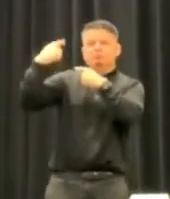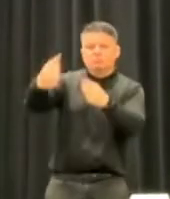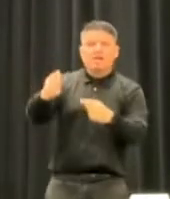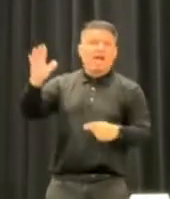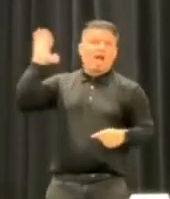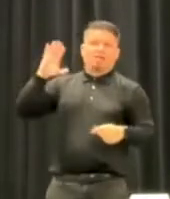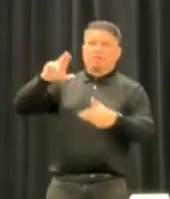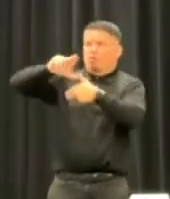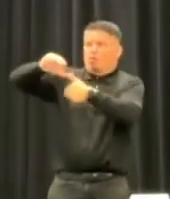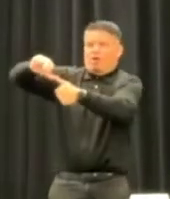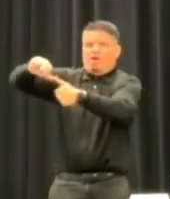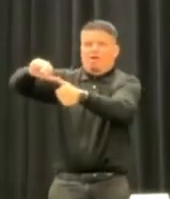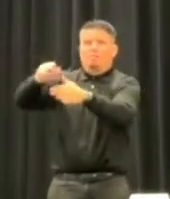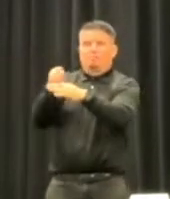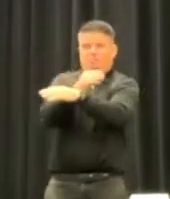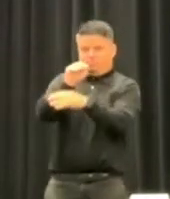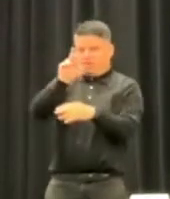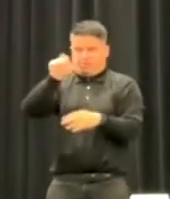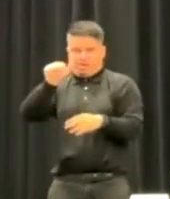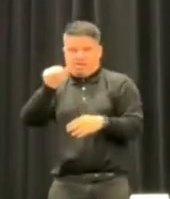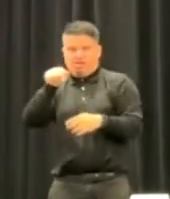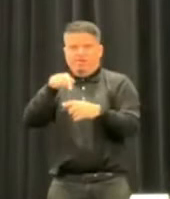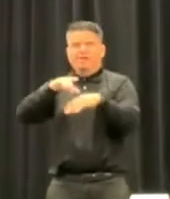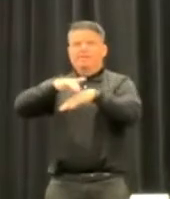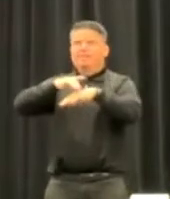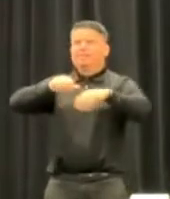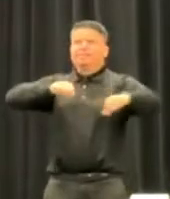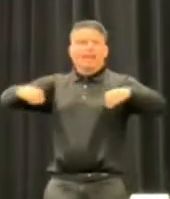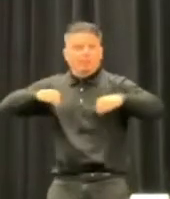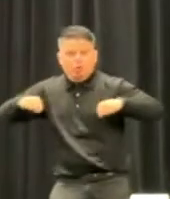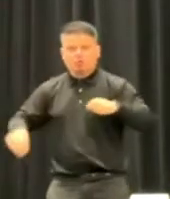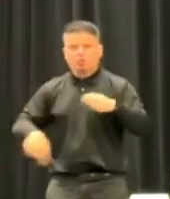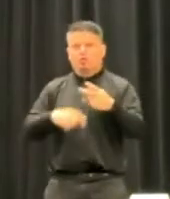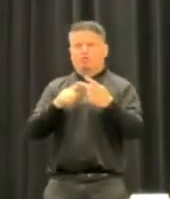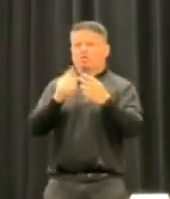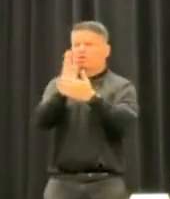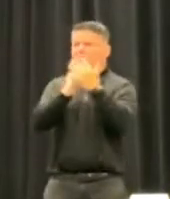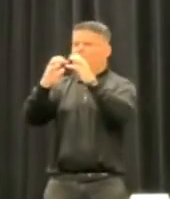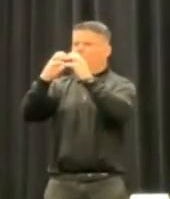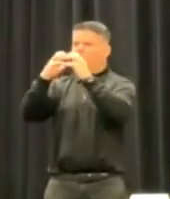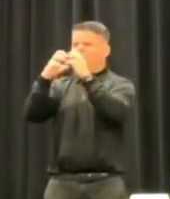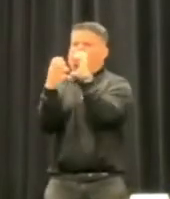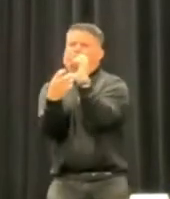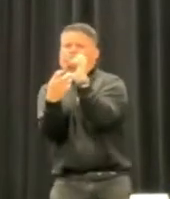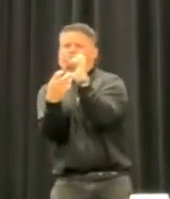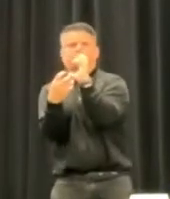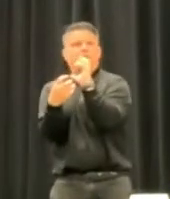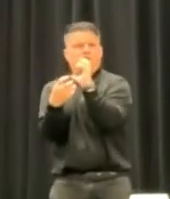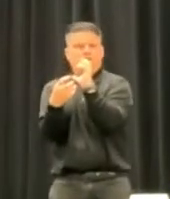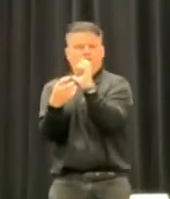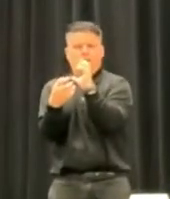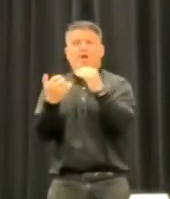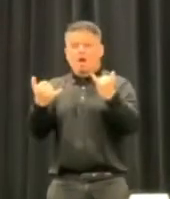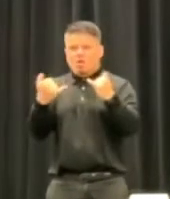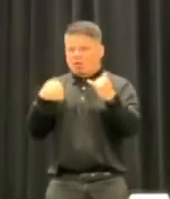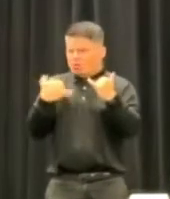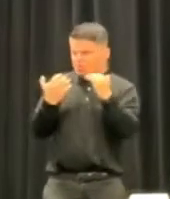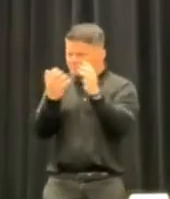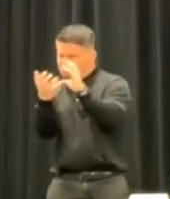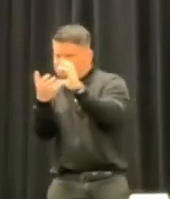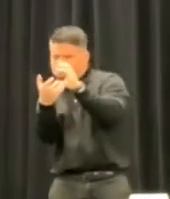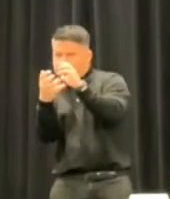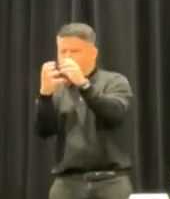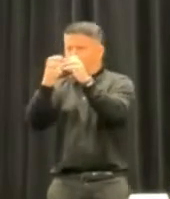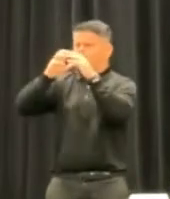y los terremotos pues estamos rehabilitando la para ponerlas en condiciones óptimas para poder